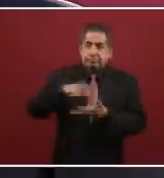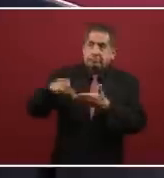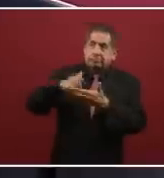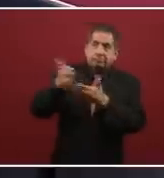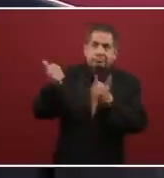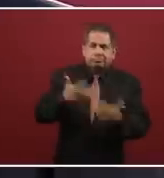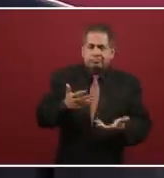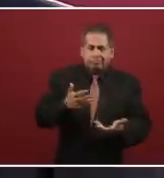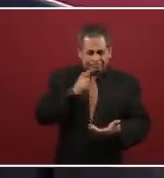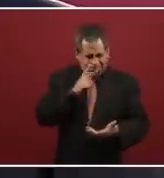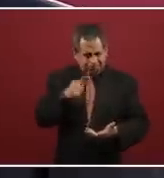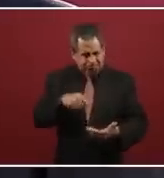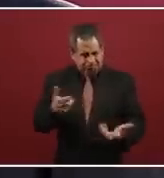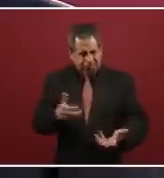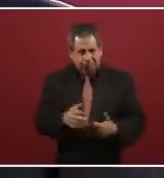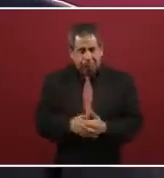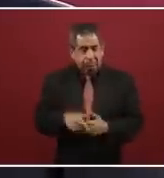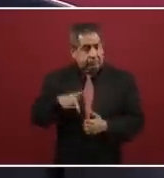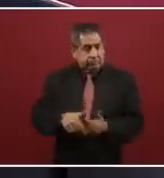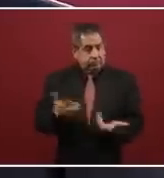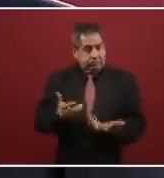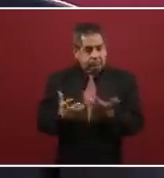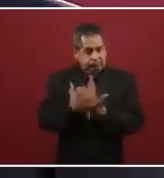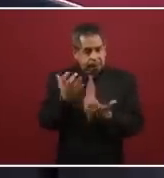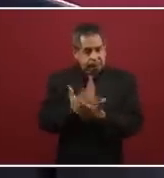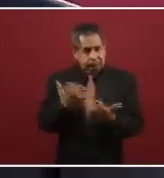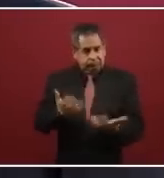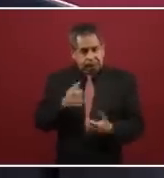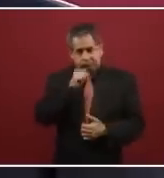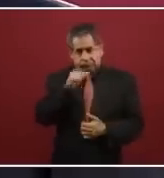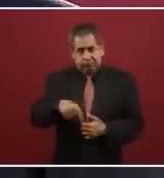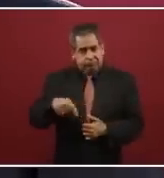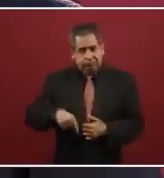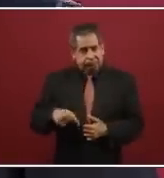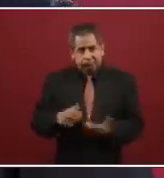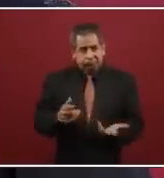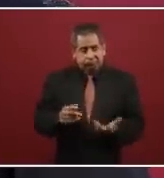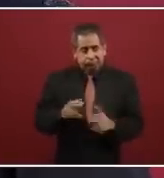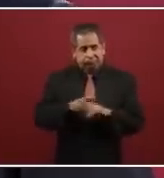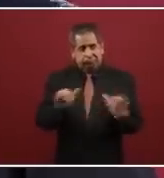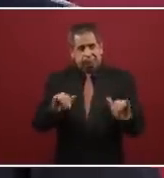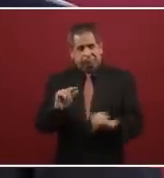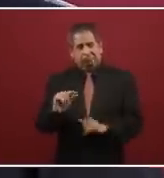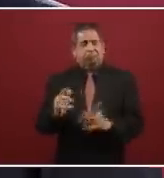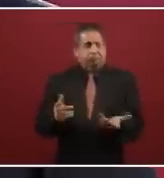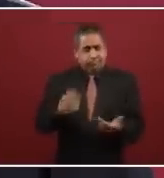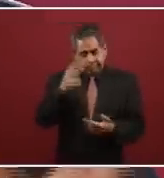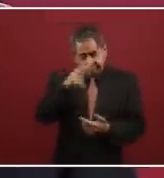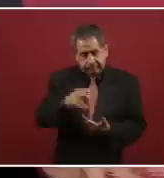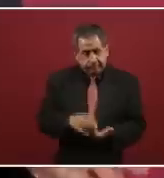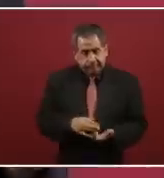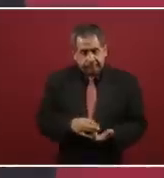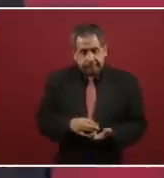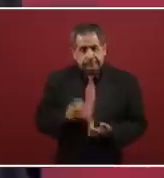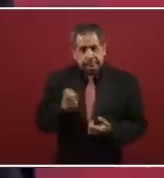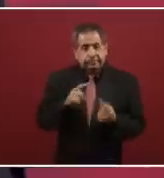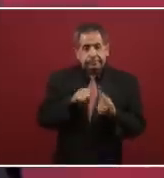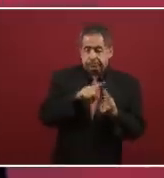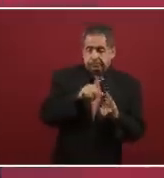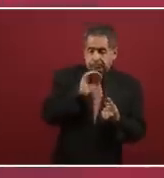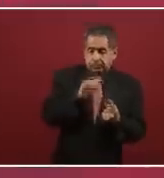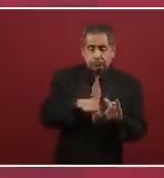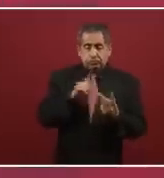afuera. No se produce fertilizante prácticamente en México. Entonces, esa es una opción. La otra